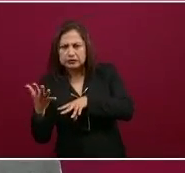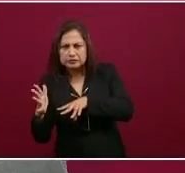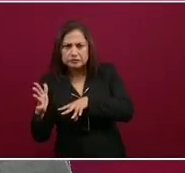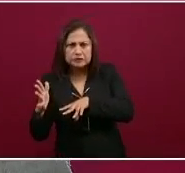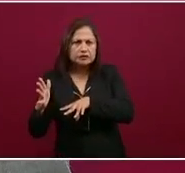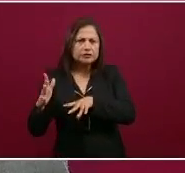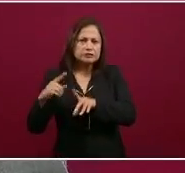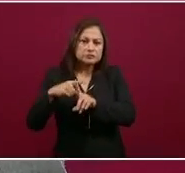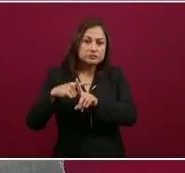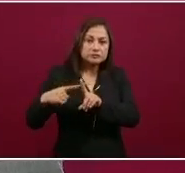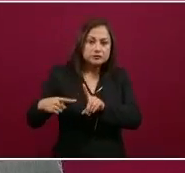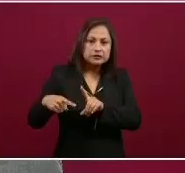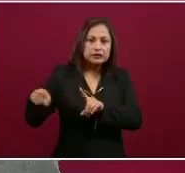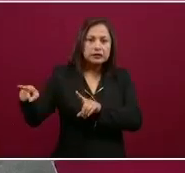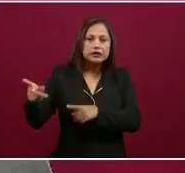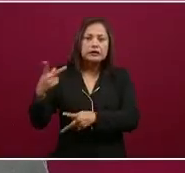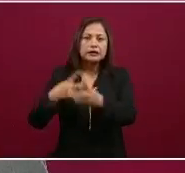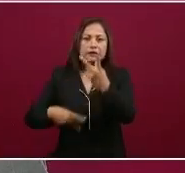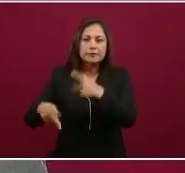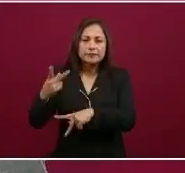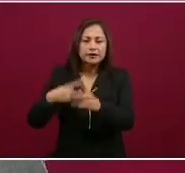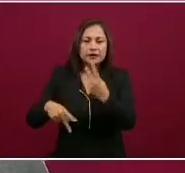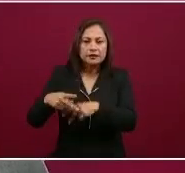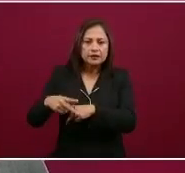Honduras, la mitad,